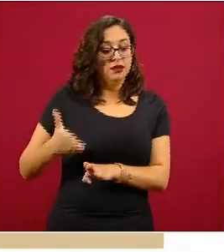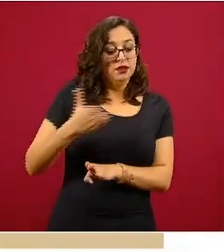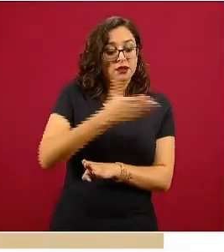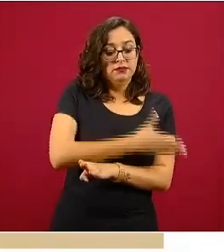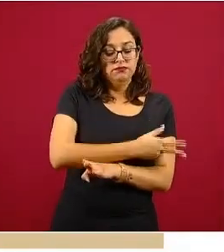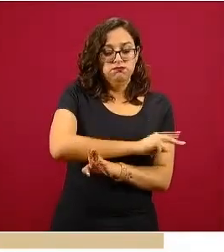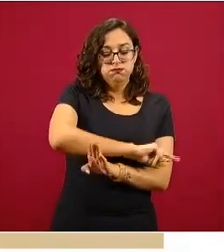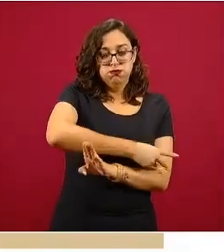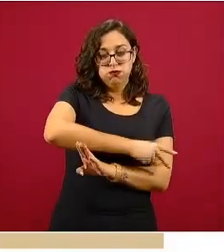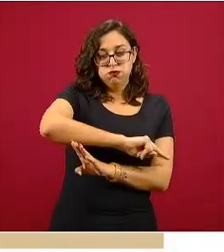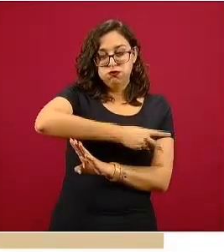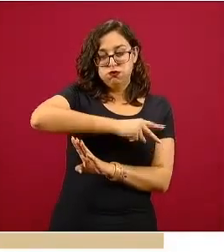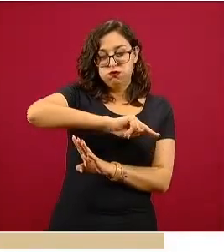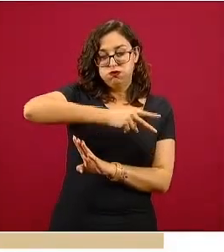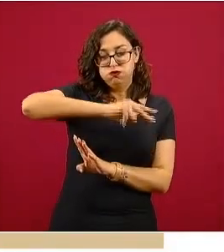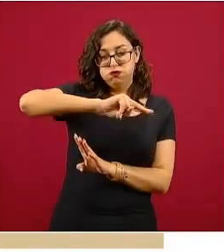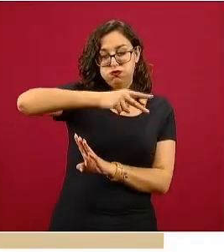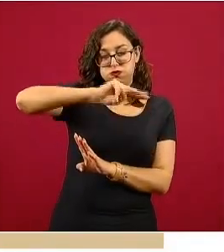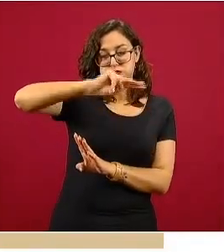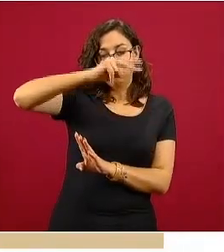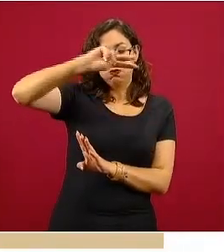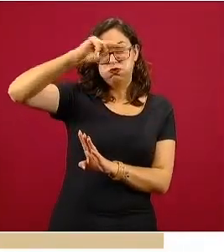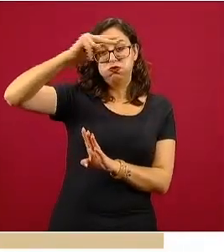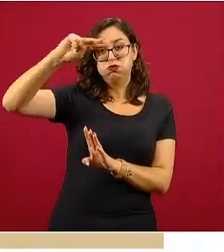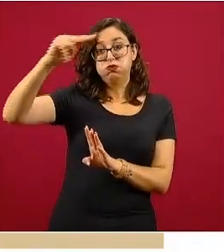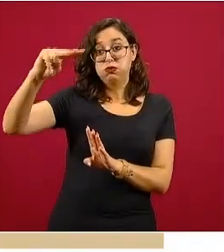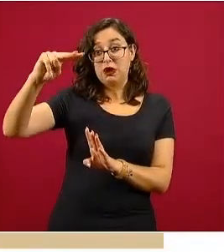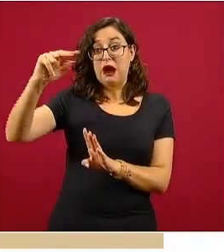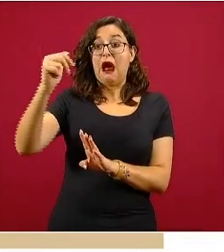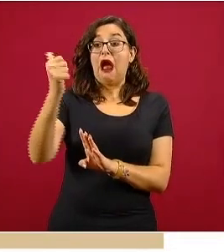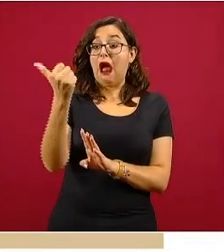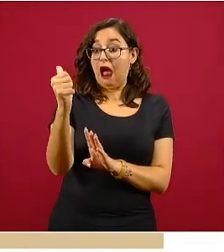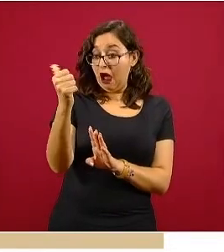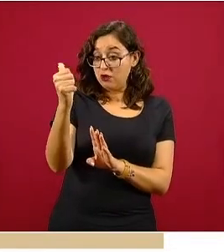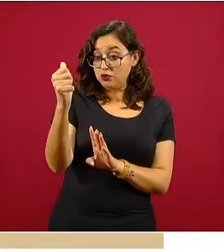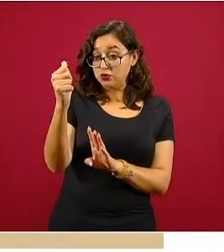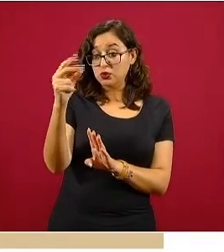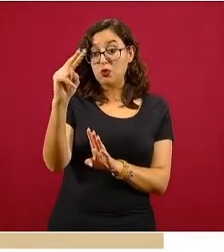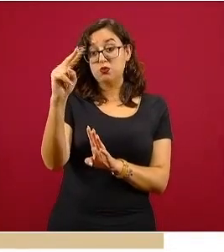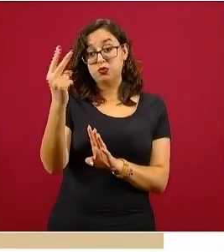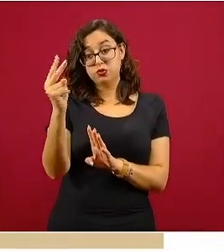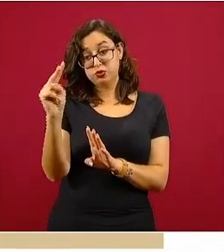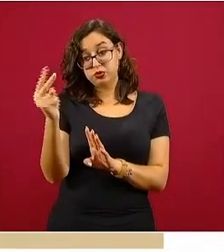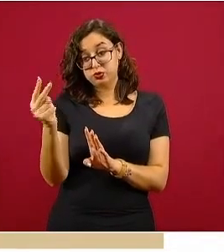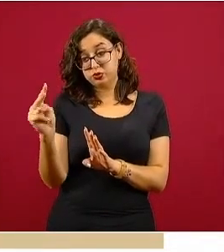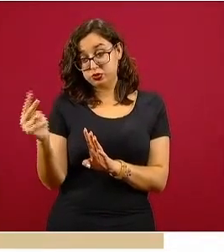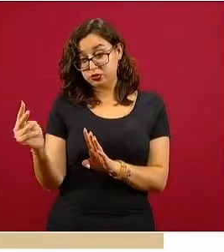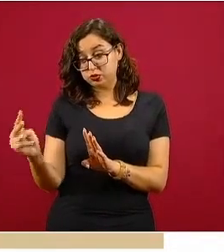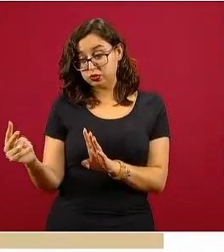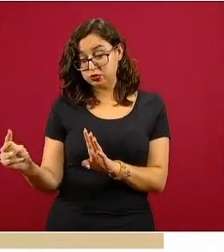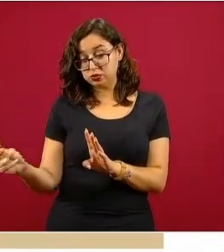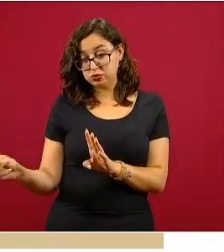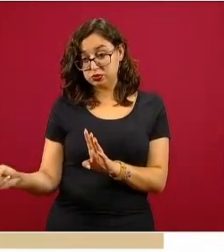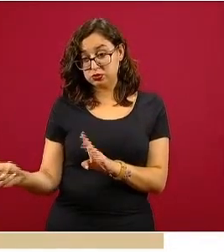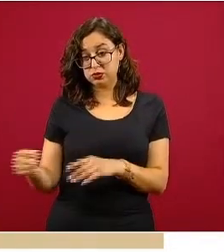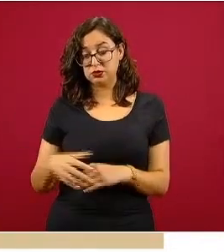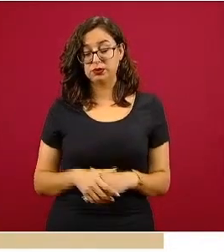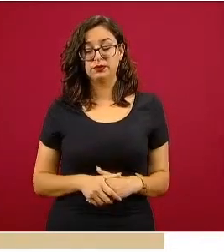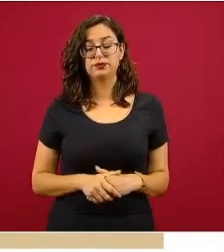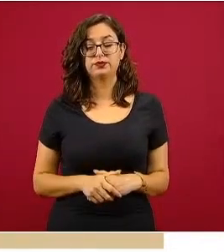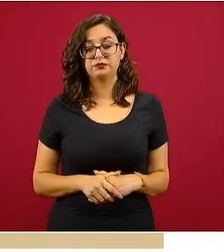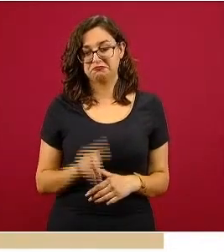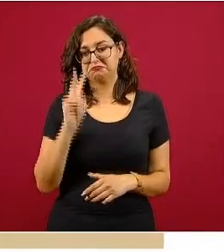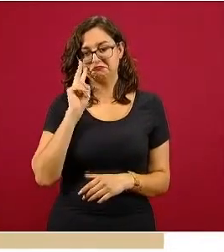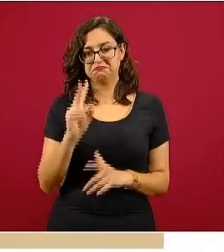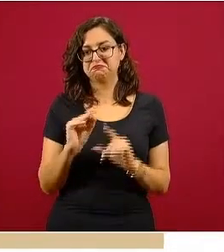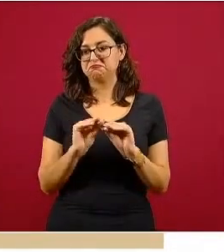importante de hospitalizaciones permanentes, ya a partir del 1 de agosto y durante todo el mes de agosto tuvieron una disminución